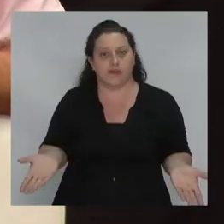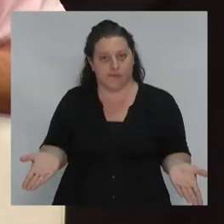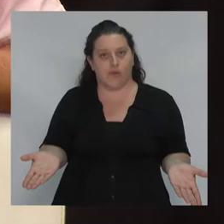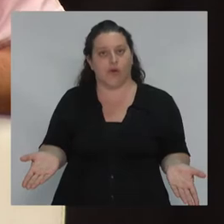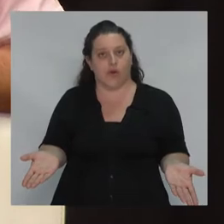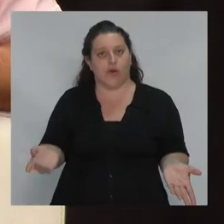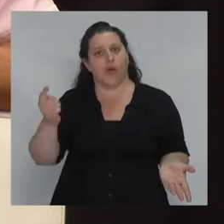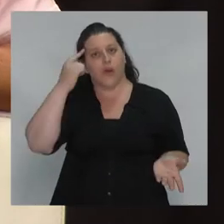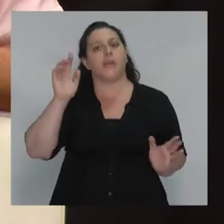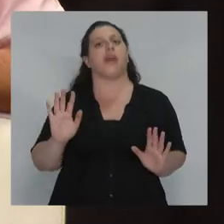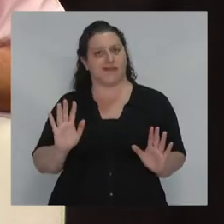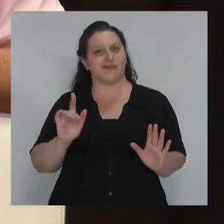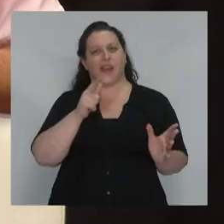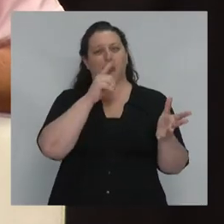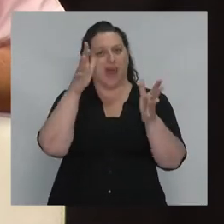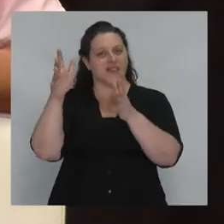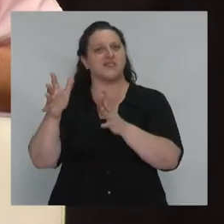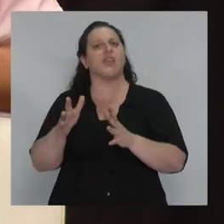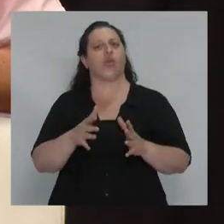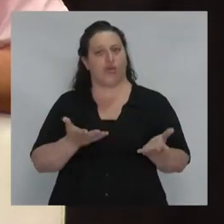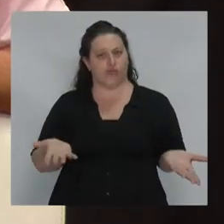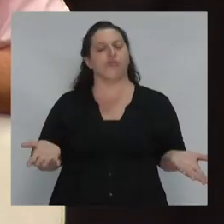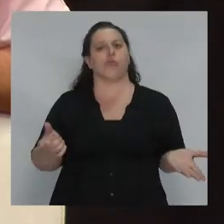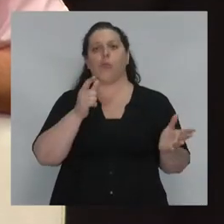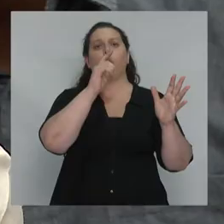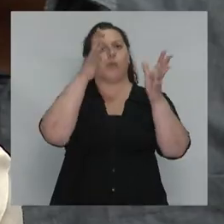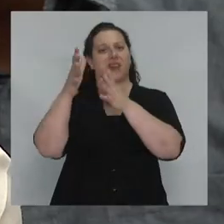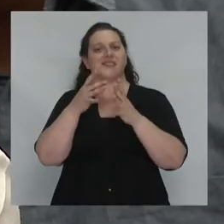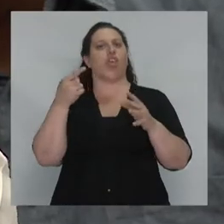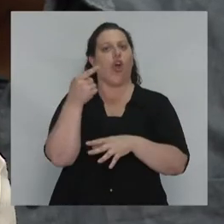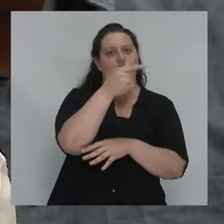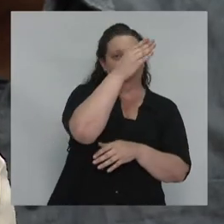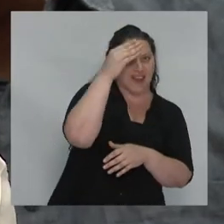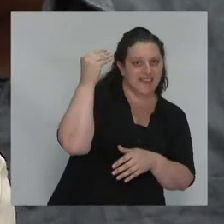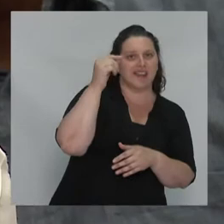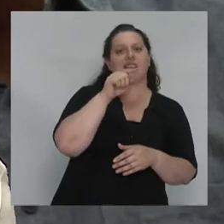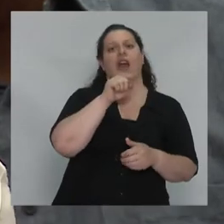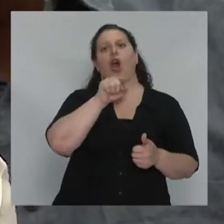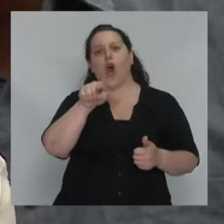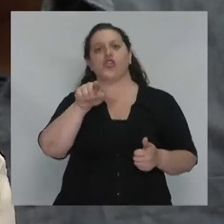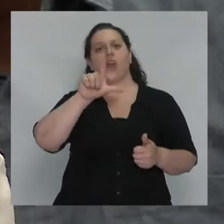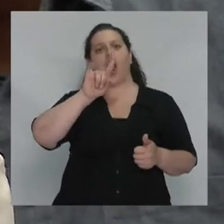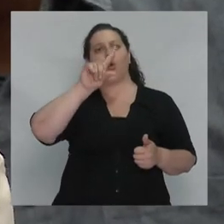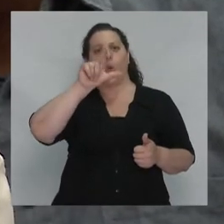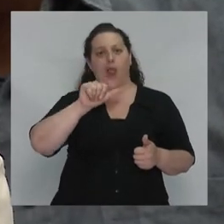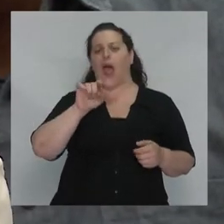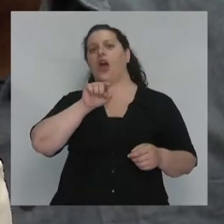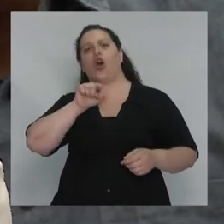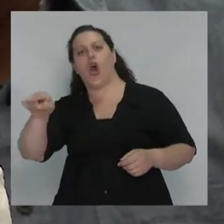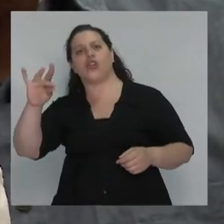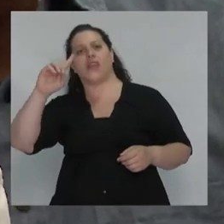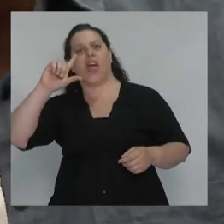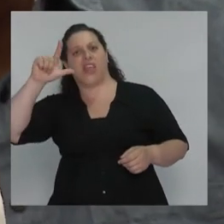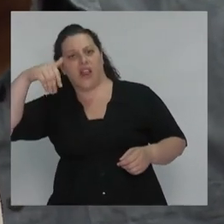Es que fíjense la similitud que tiene, que es contra Cristina, que es contra Lula, que es contra